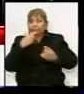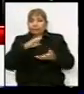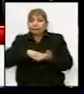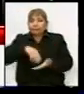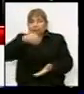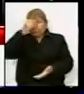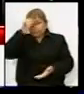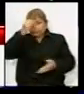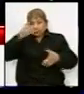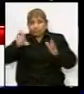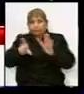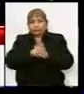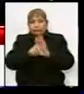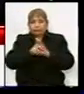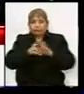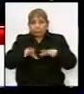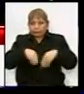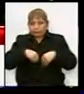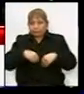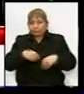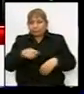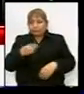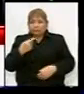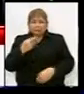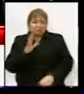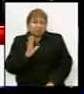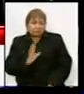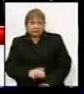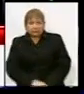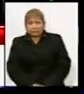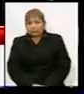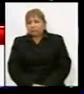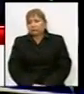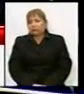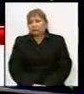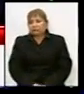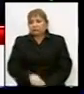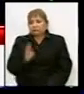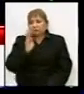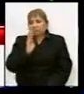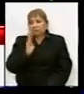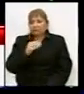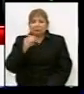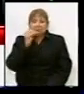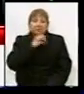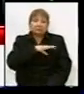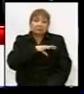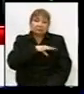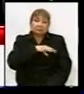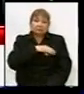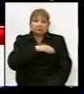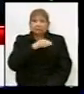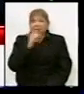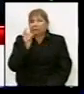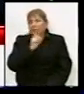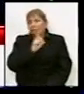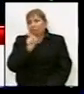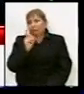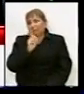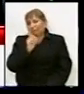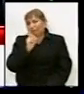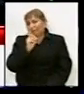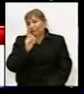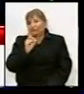más rápido una ley uno puede decir brasil chile colombiano ha sido presidente